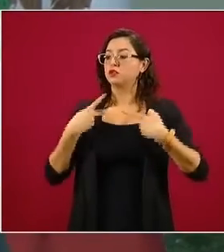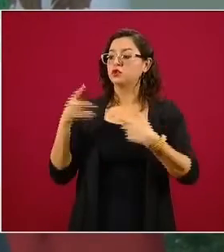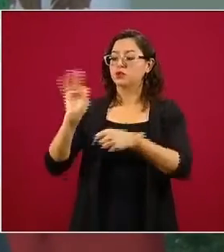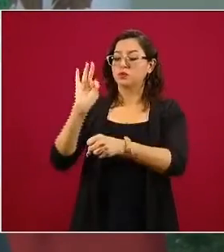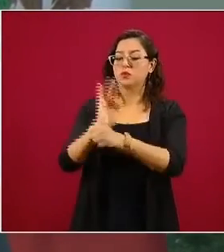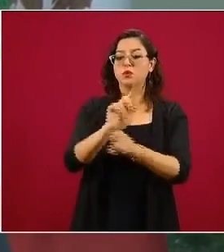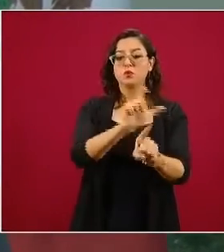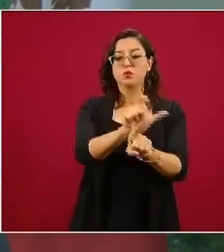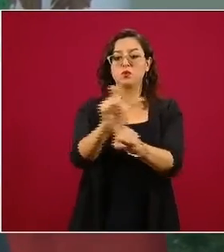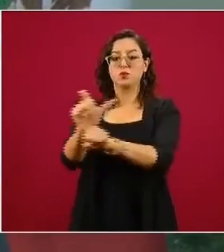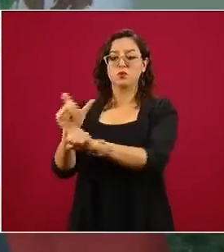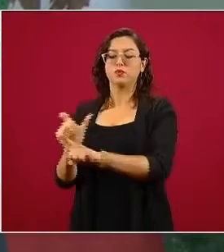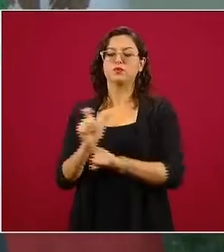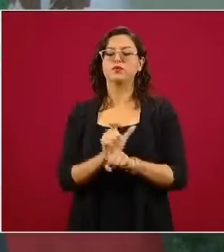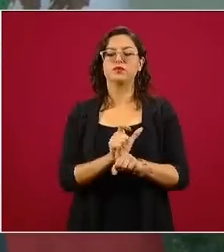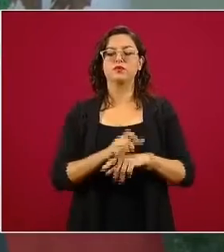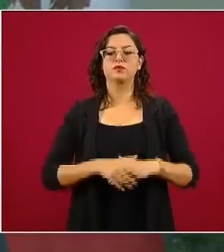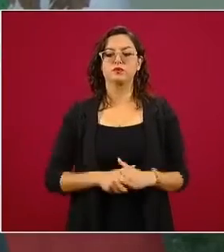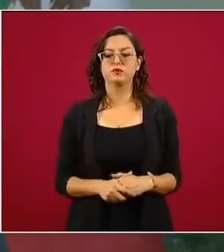realmente teniendo